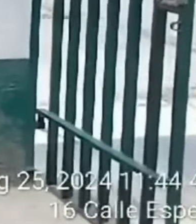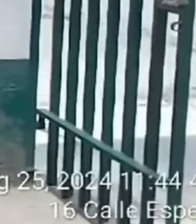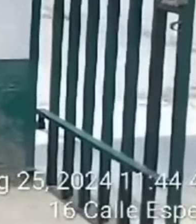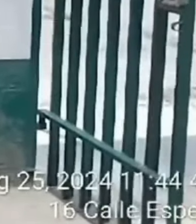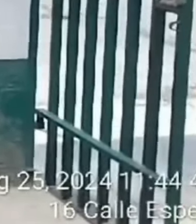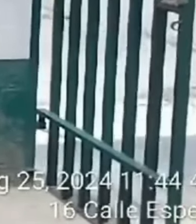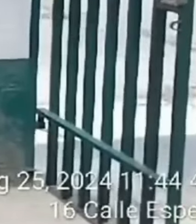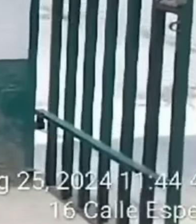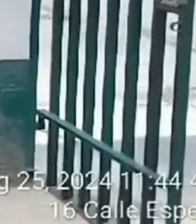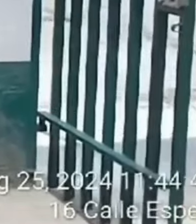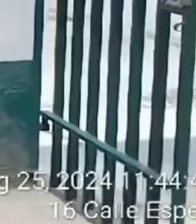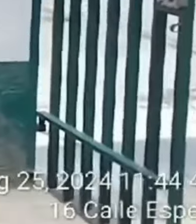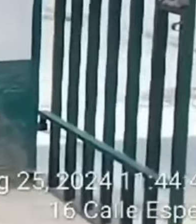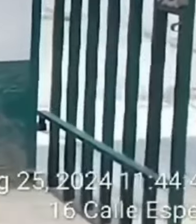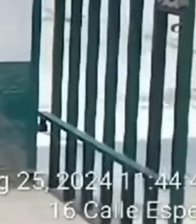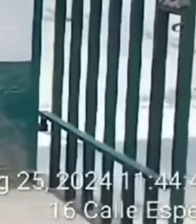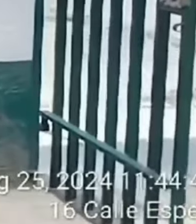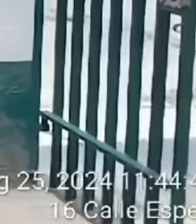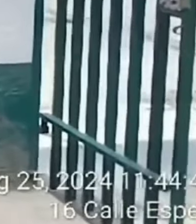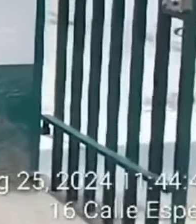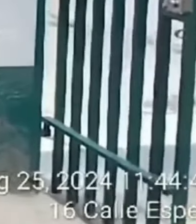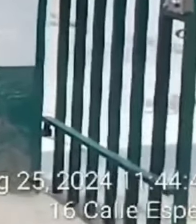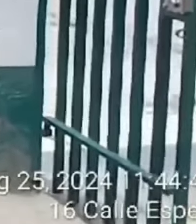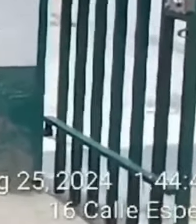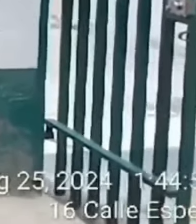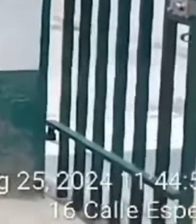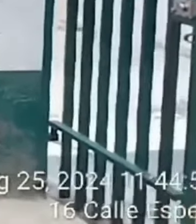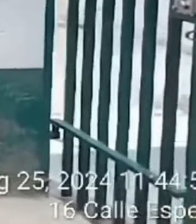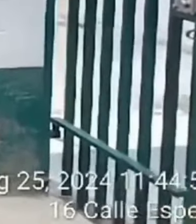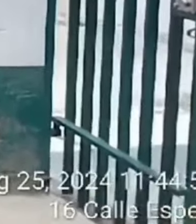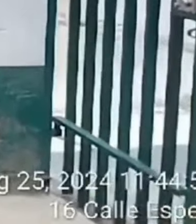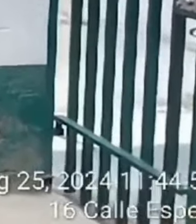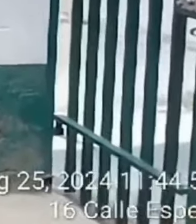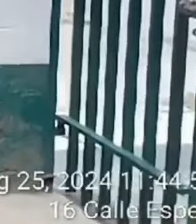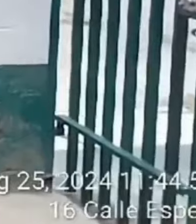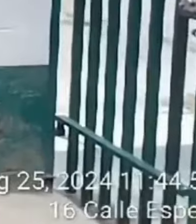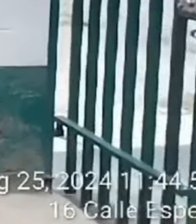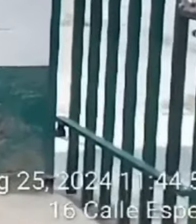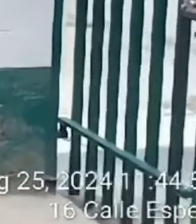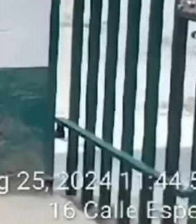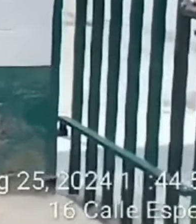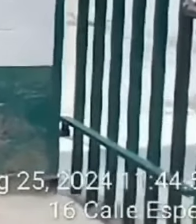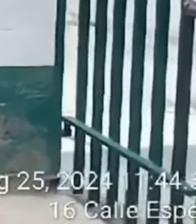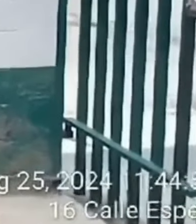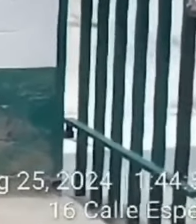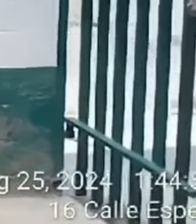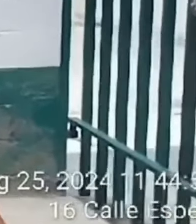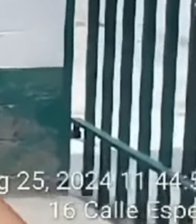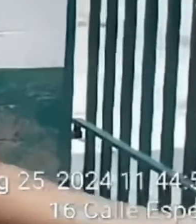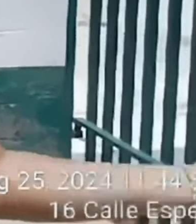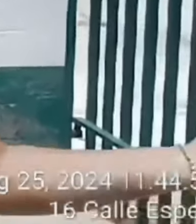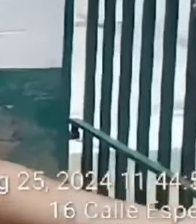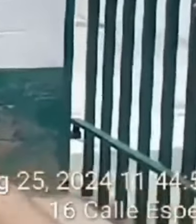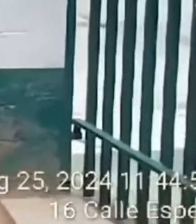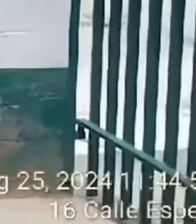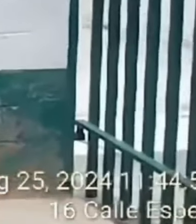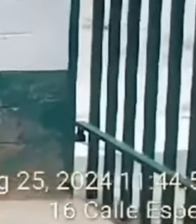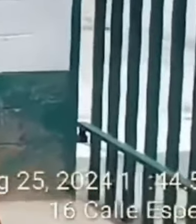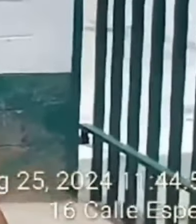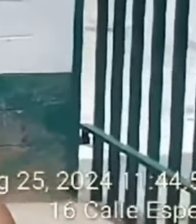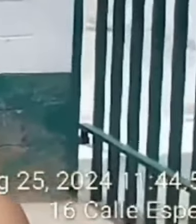hayan abierto el horario de semana, porque no como nosotras, por ejemplo, que soy mamá y también trabajo al mismo